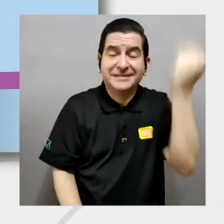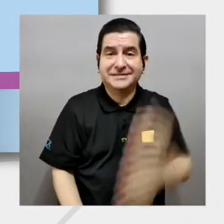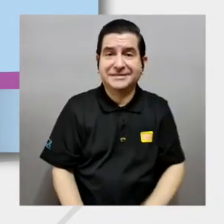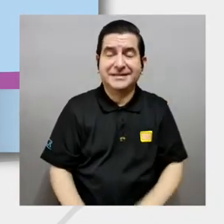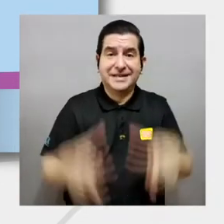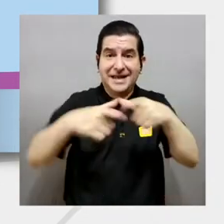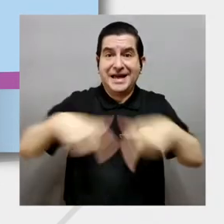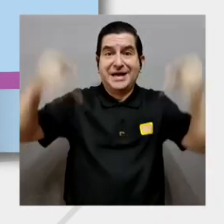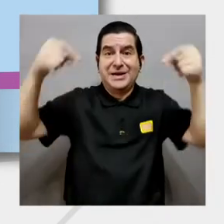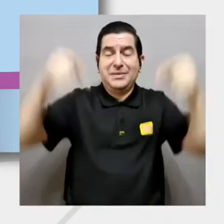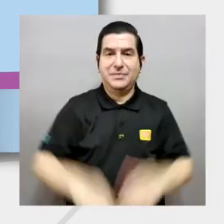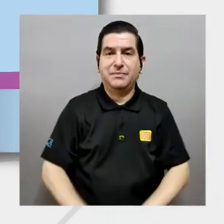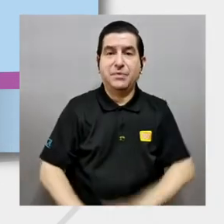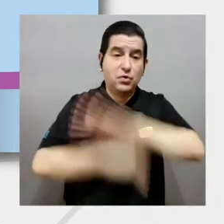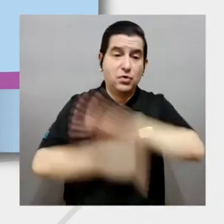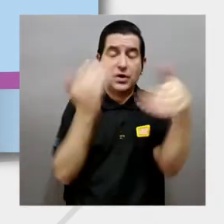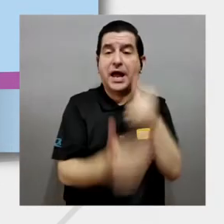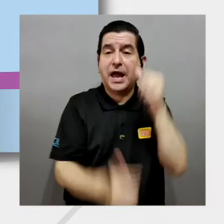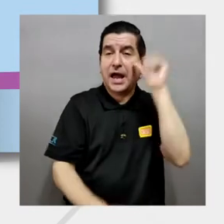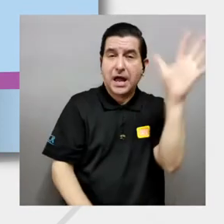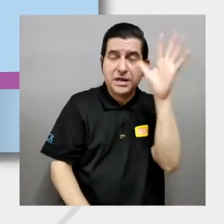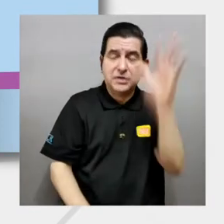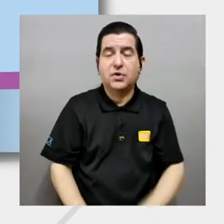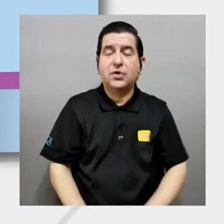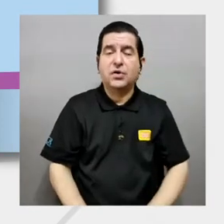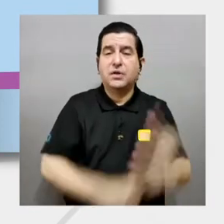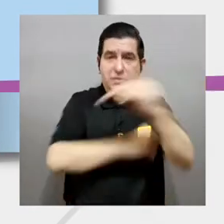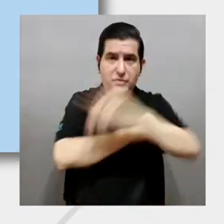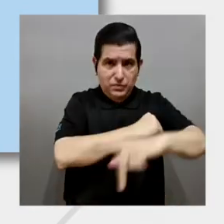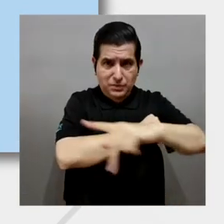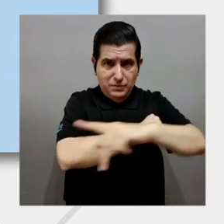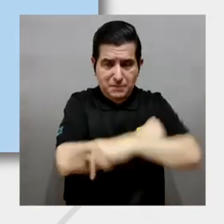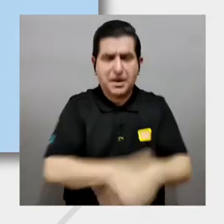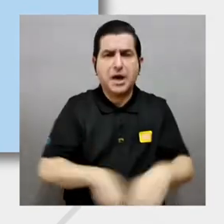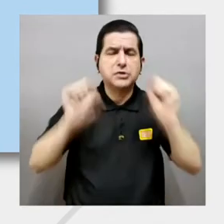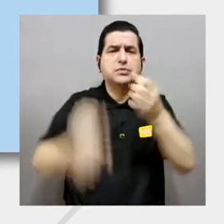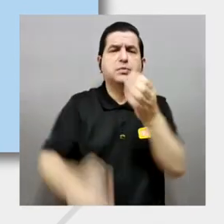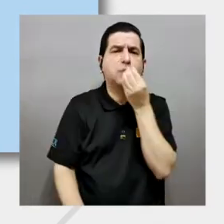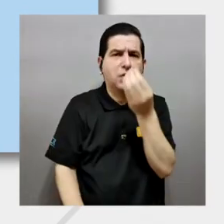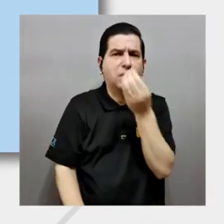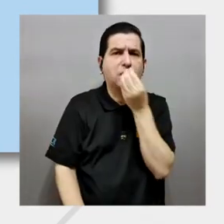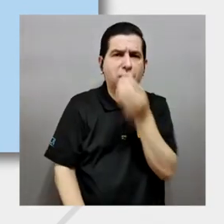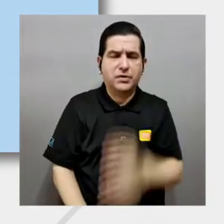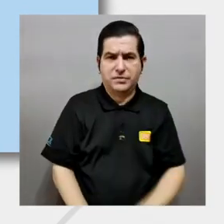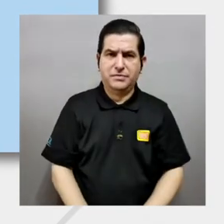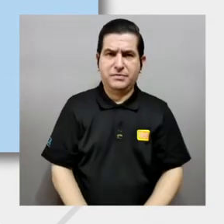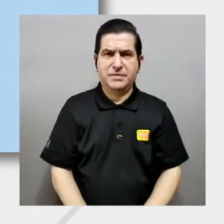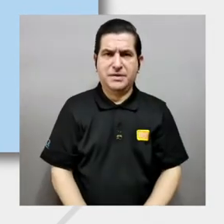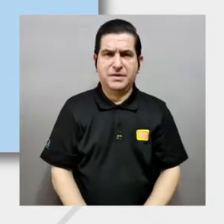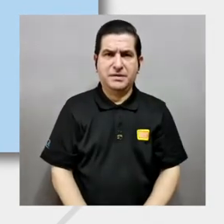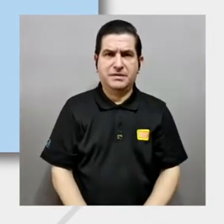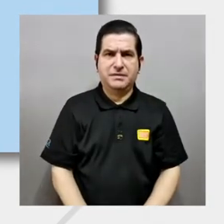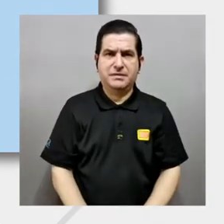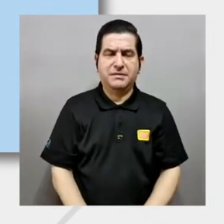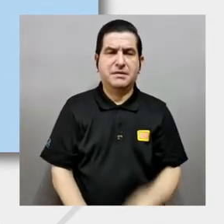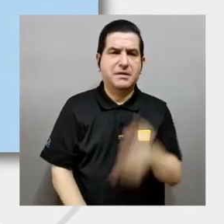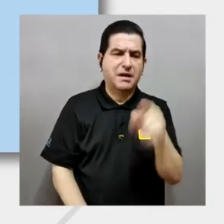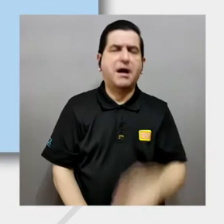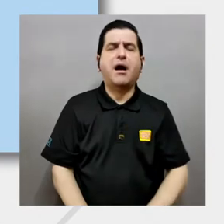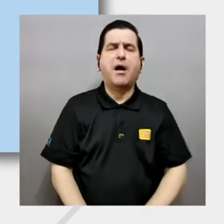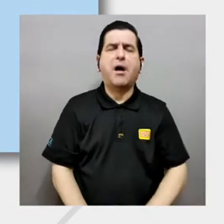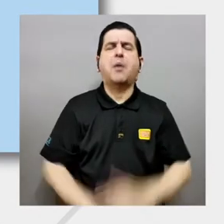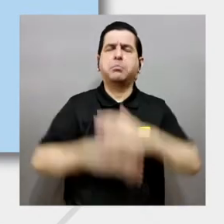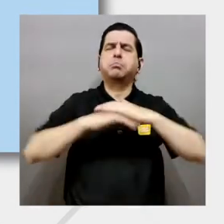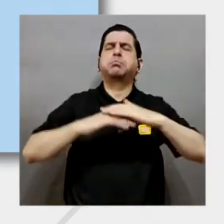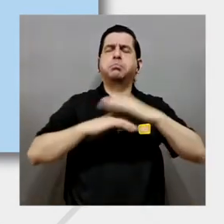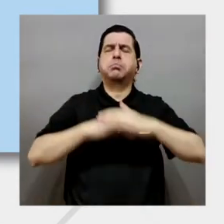encontrar variedades de comidas, es lo más fácil en Japón, en toda Asia, el país donde se